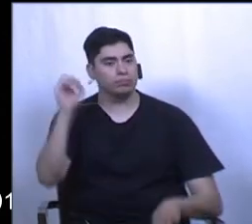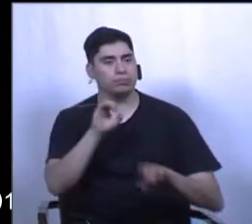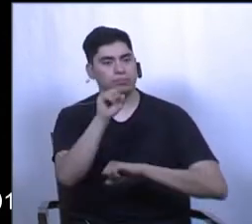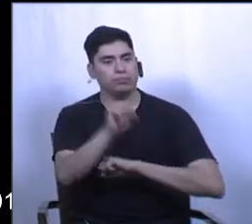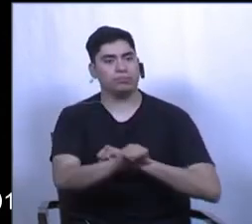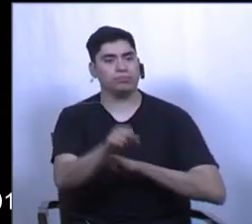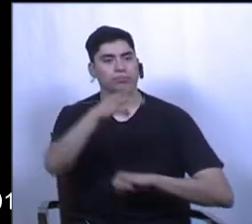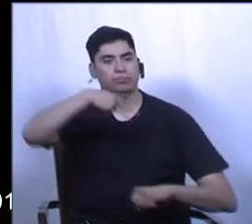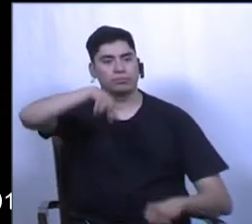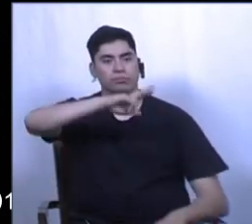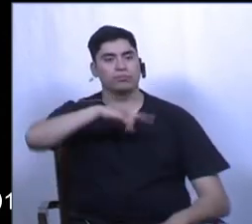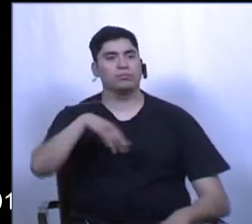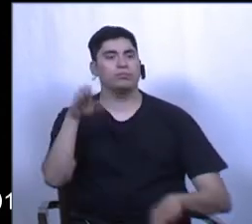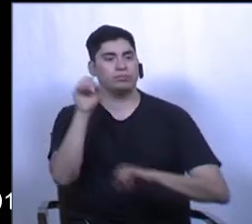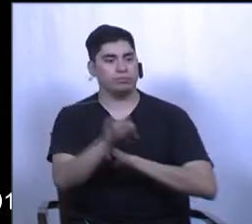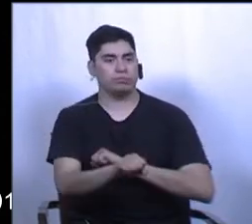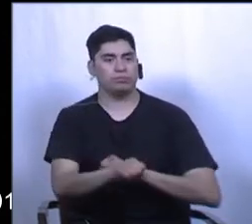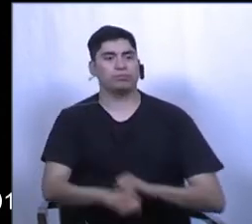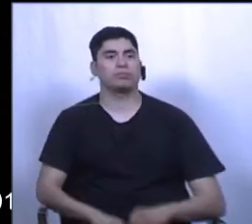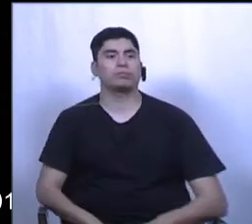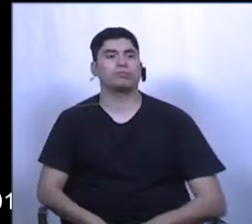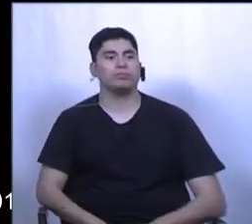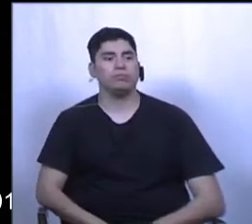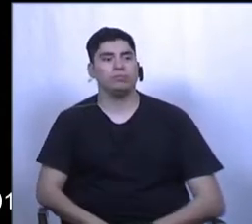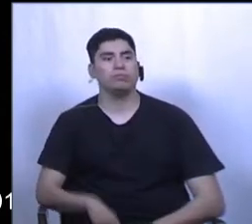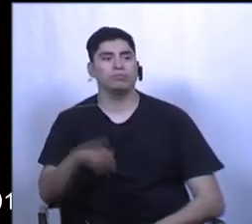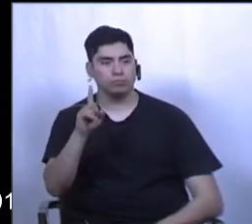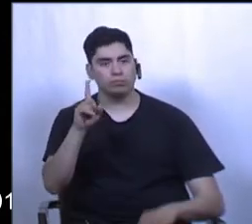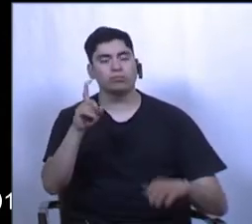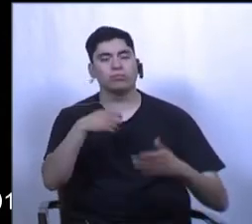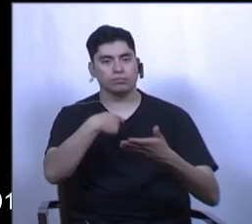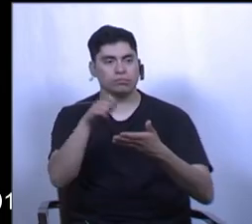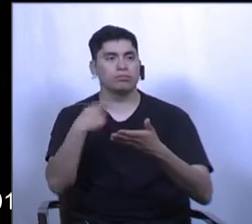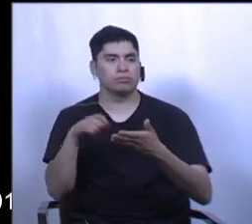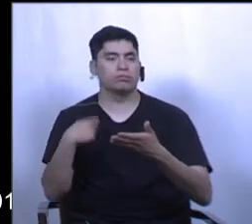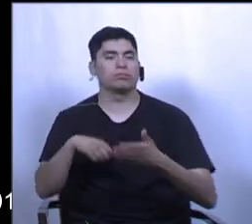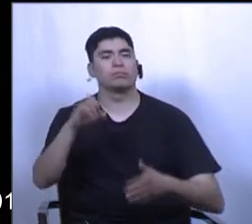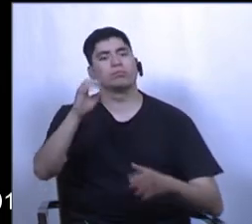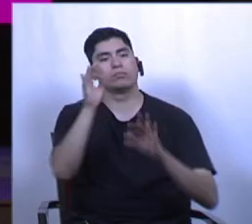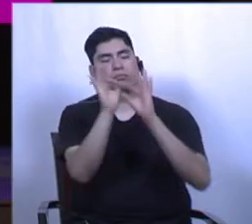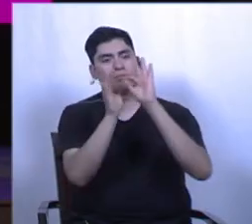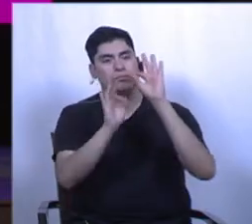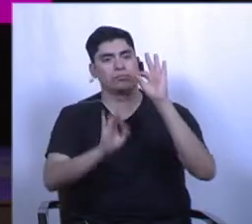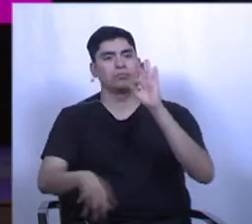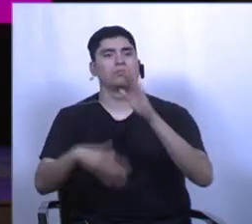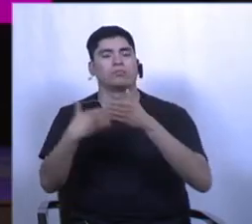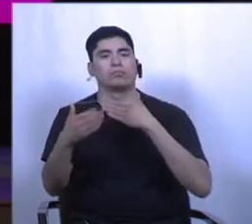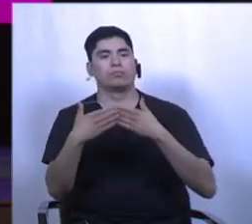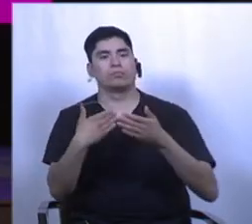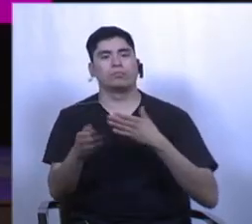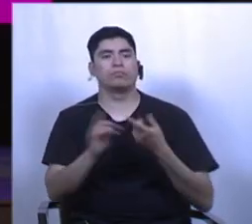hipótesis, hicimos lo que se llama un experimento genético, donde se modifica